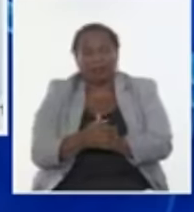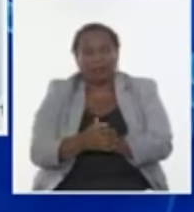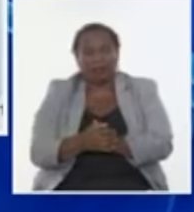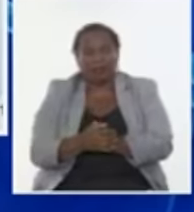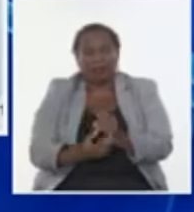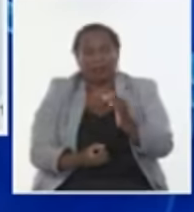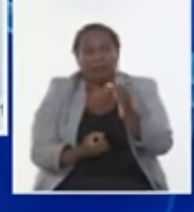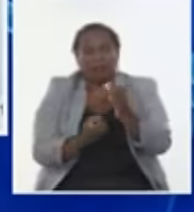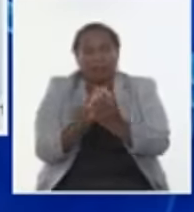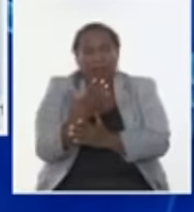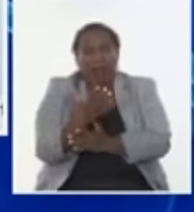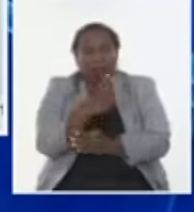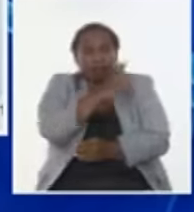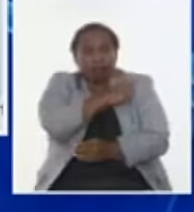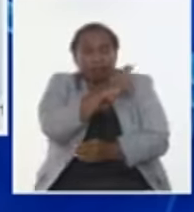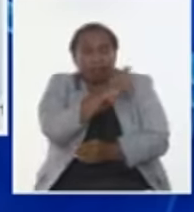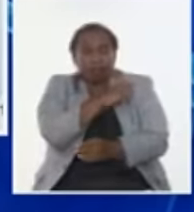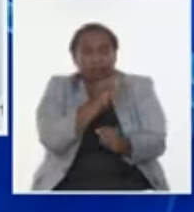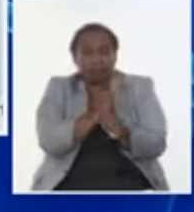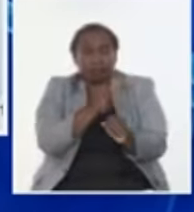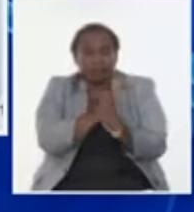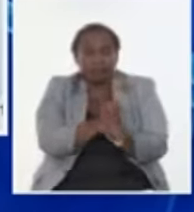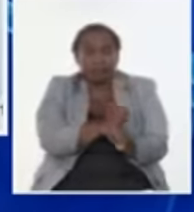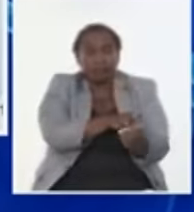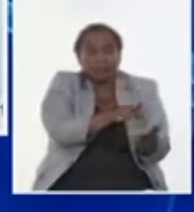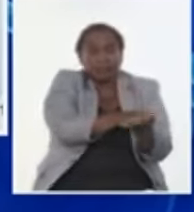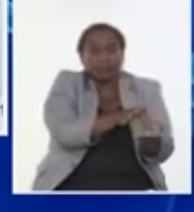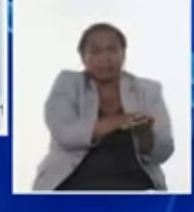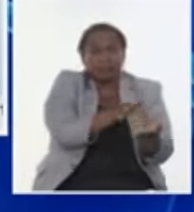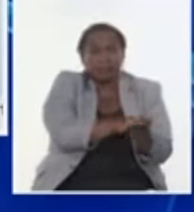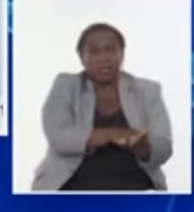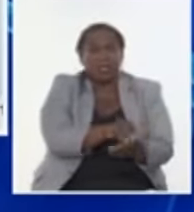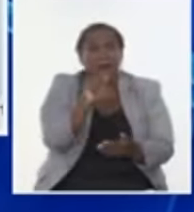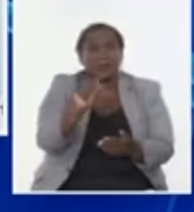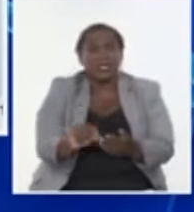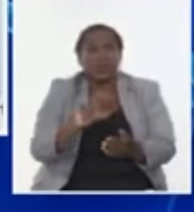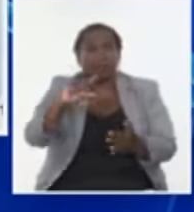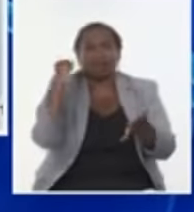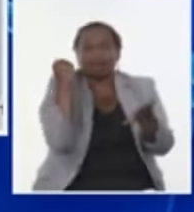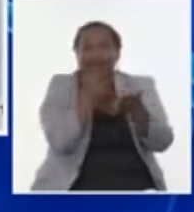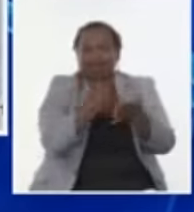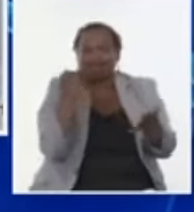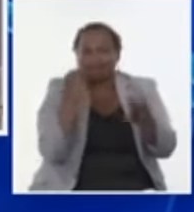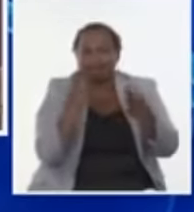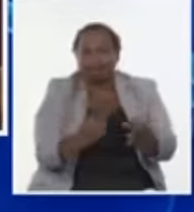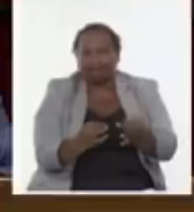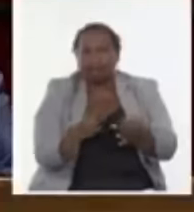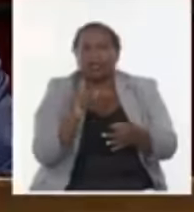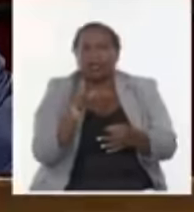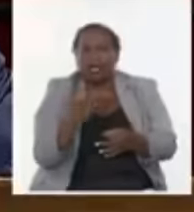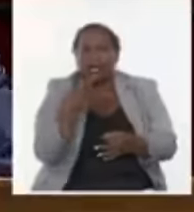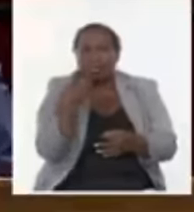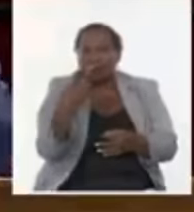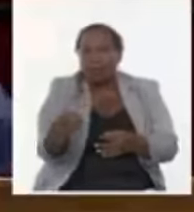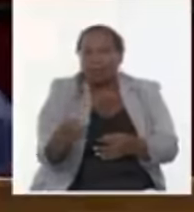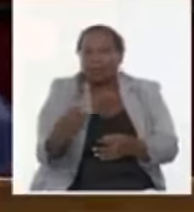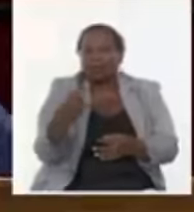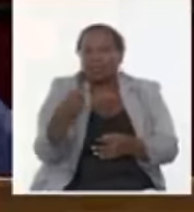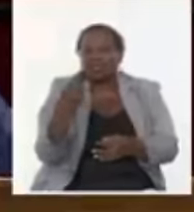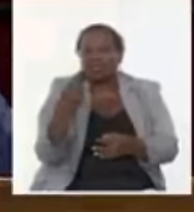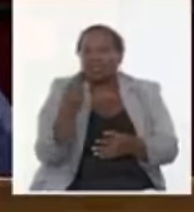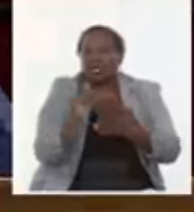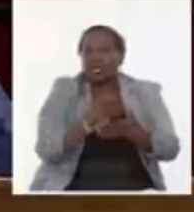en las direcciones de trabajo una reserva de personas certificadas que permitan dar respuesta ágil a demandas de este